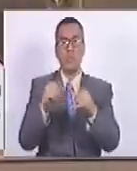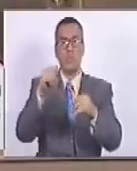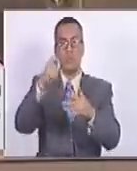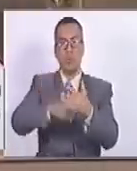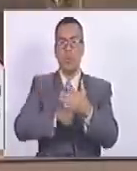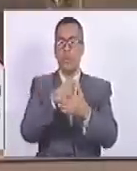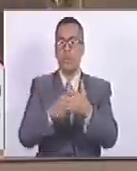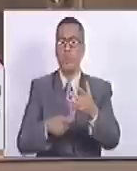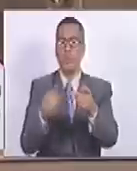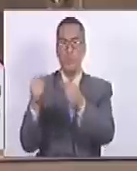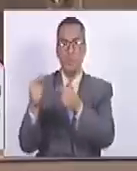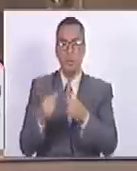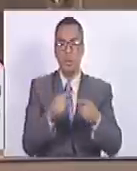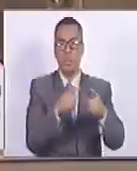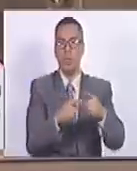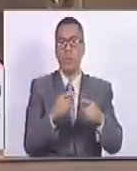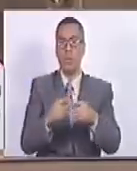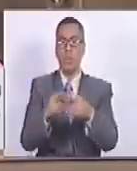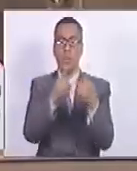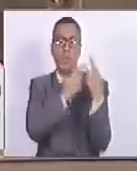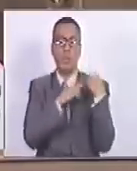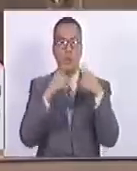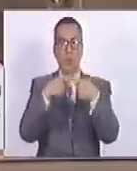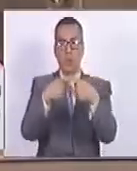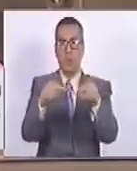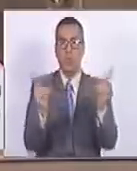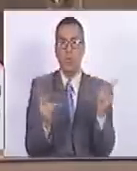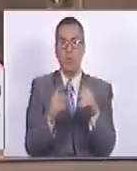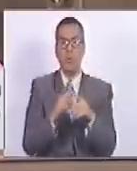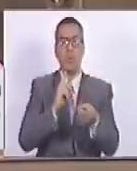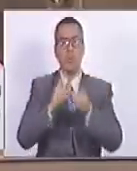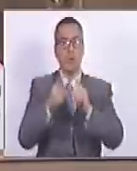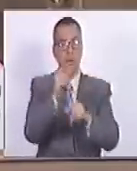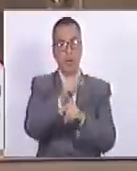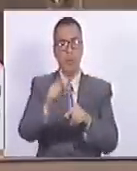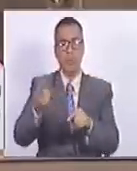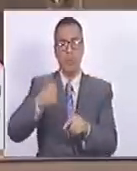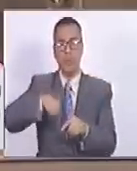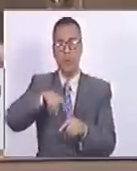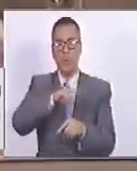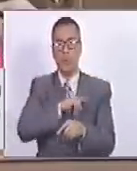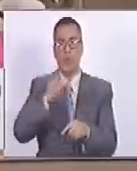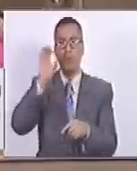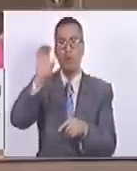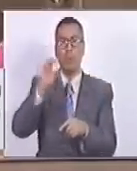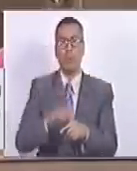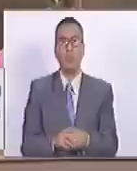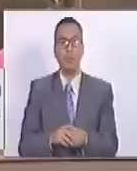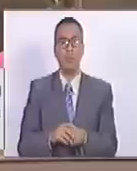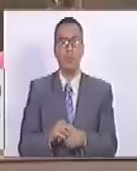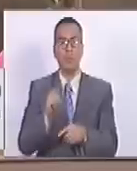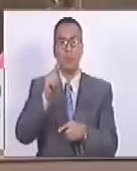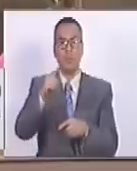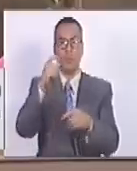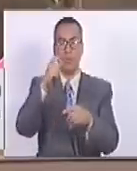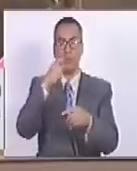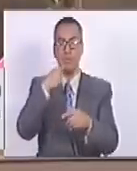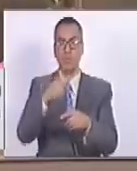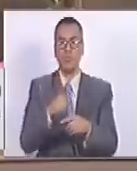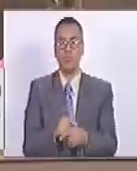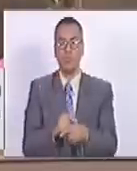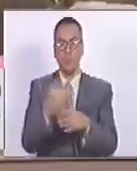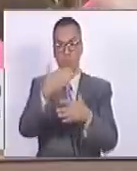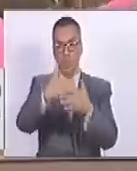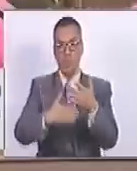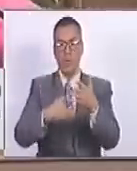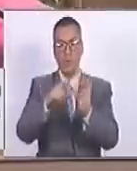inhabilitaciones administrativas para cargos públicos de algunas personas en nuestro país, resultando de tal